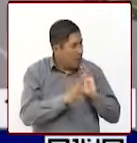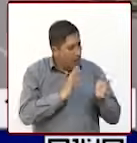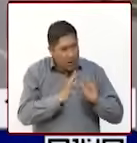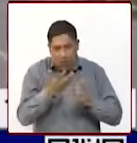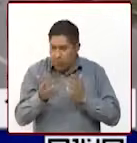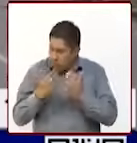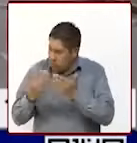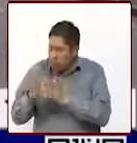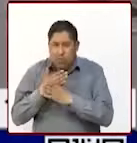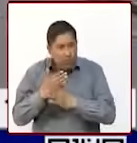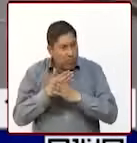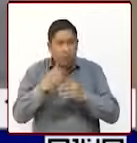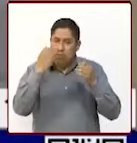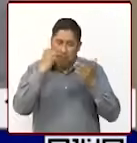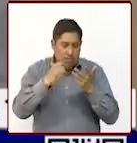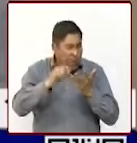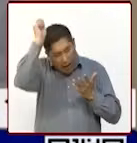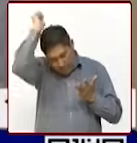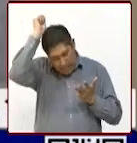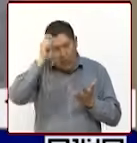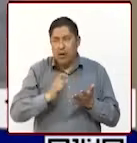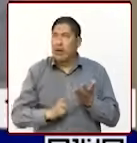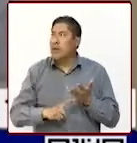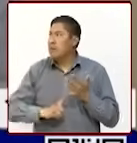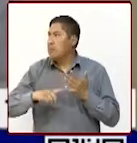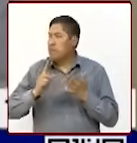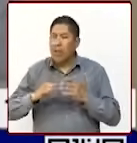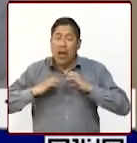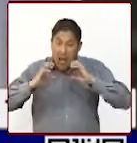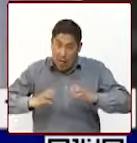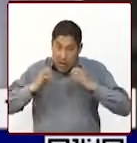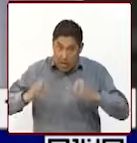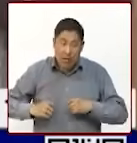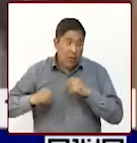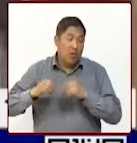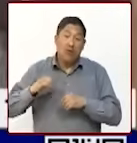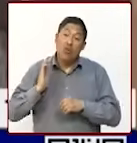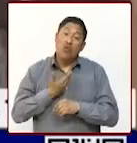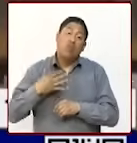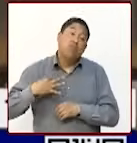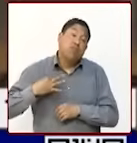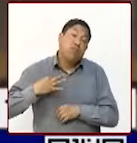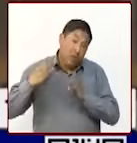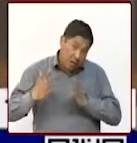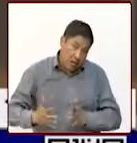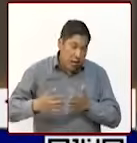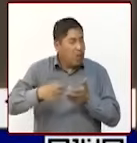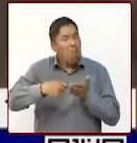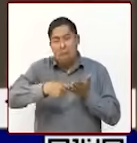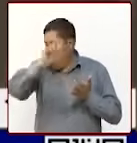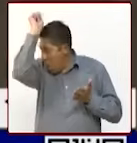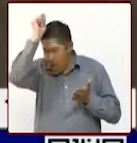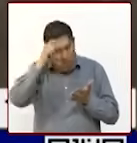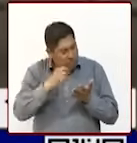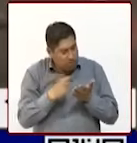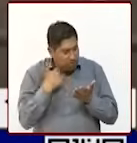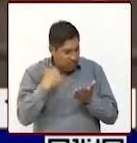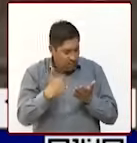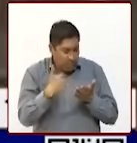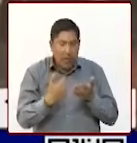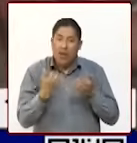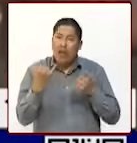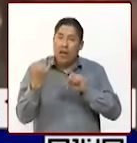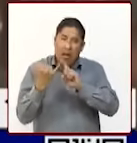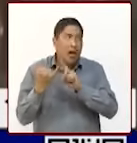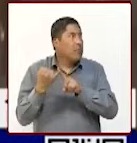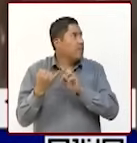sociales. Así también nos está yendo, bueno, nos ha ido muy bien la capacitación para nuestros voluntarios censistas. Estamos en la